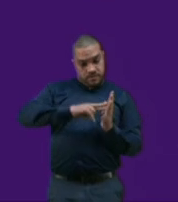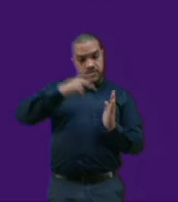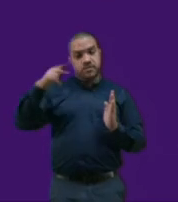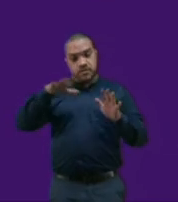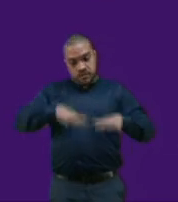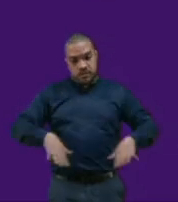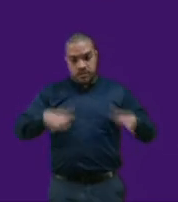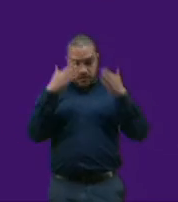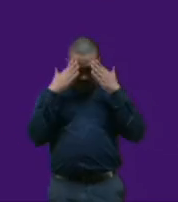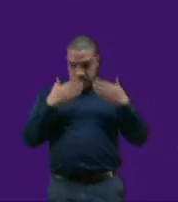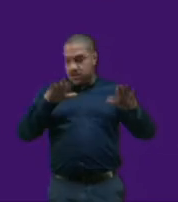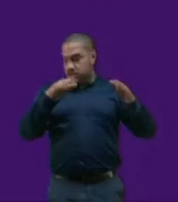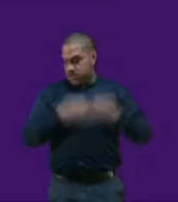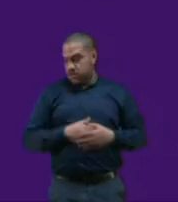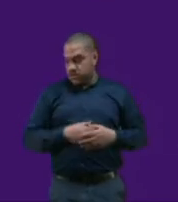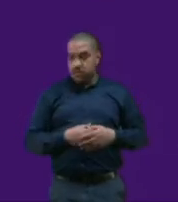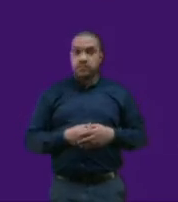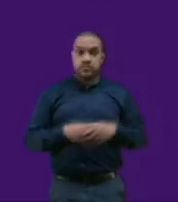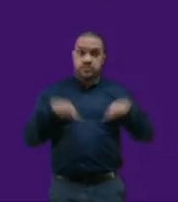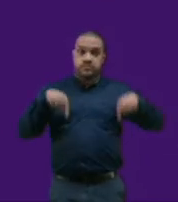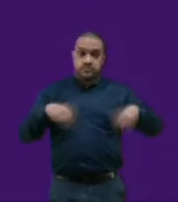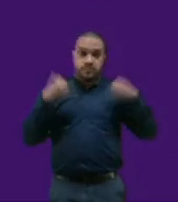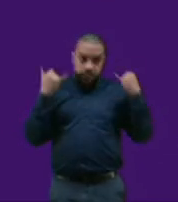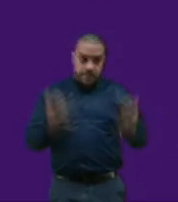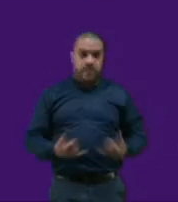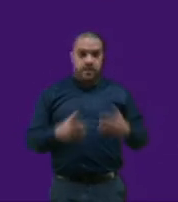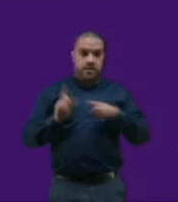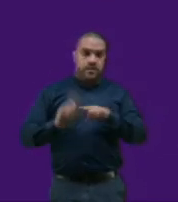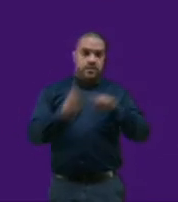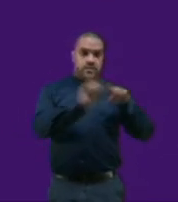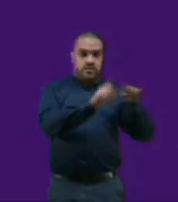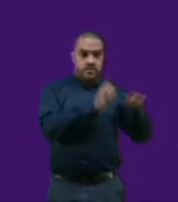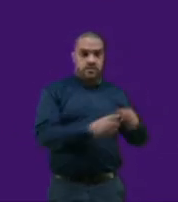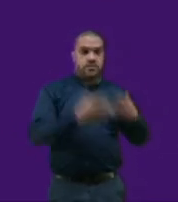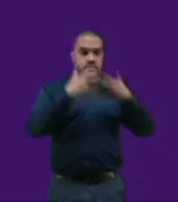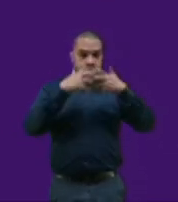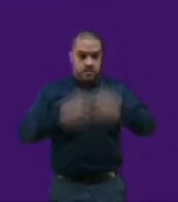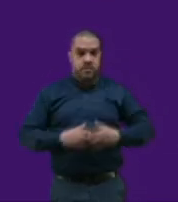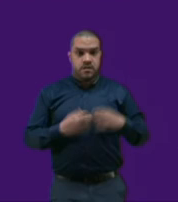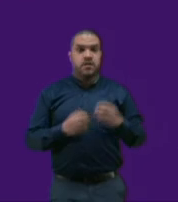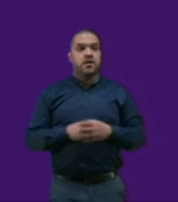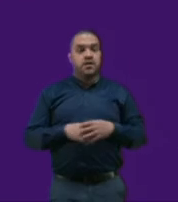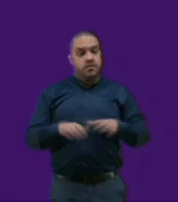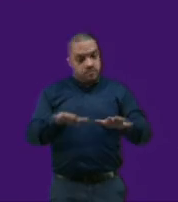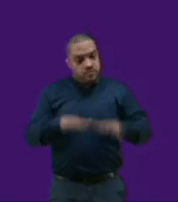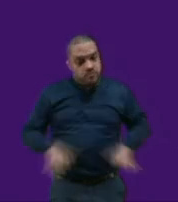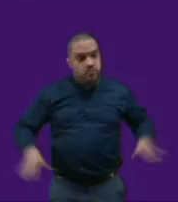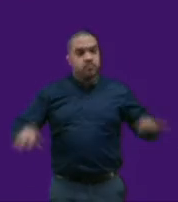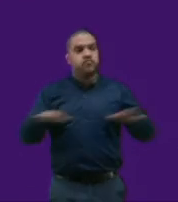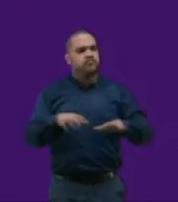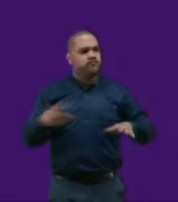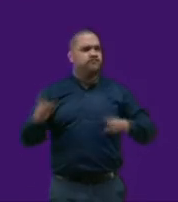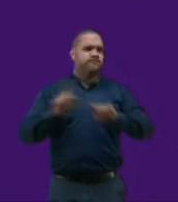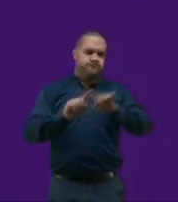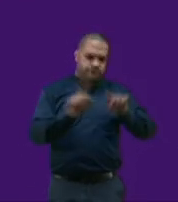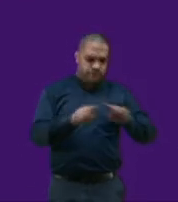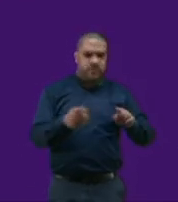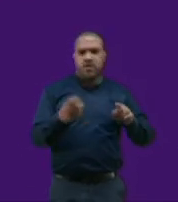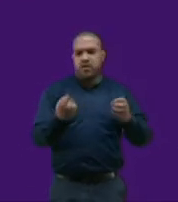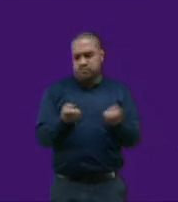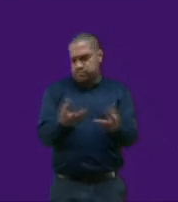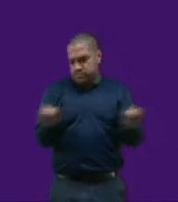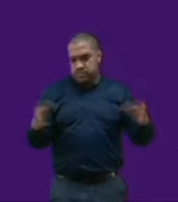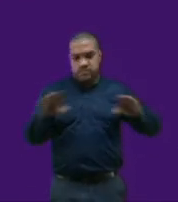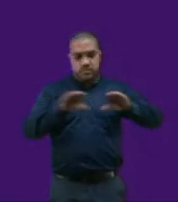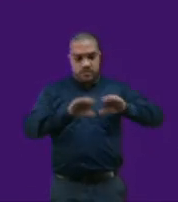que actualmente estamos en las compañías donde se tiene un ecosistema bastante amplio de plataformas, donde las